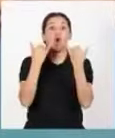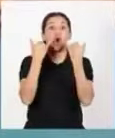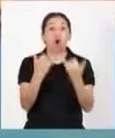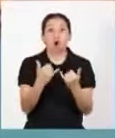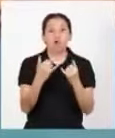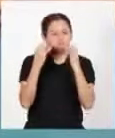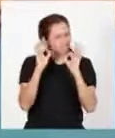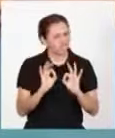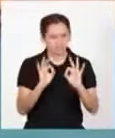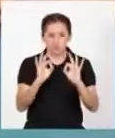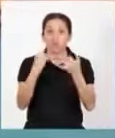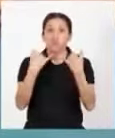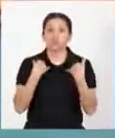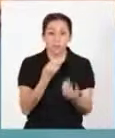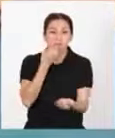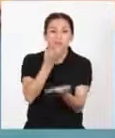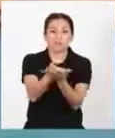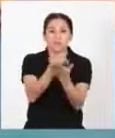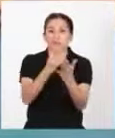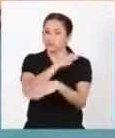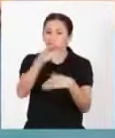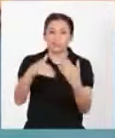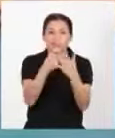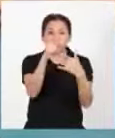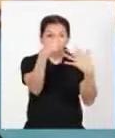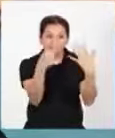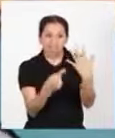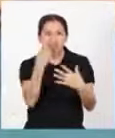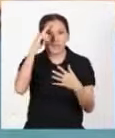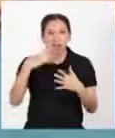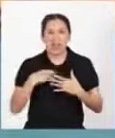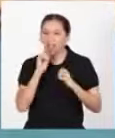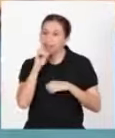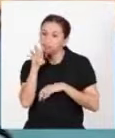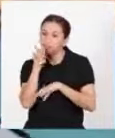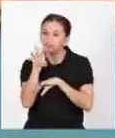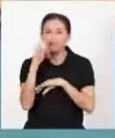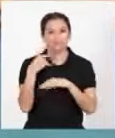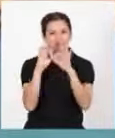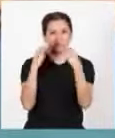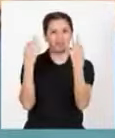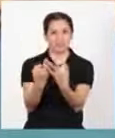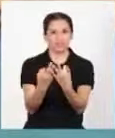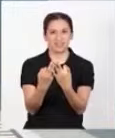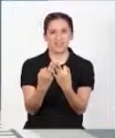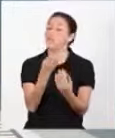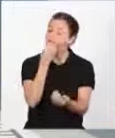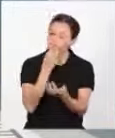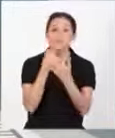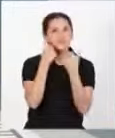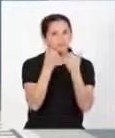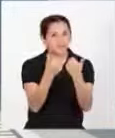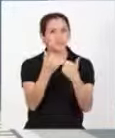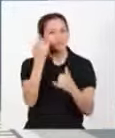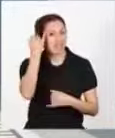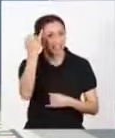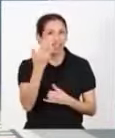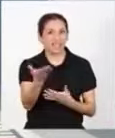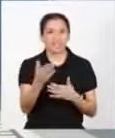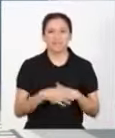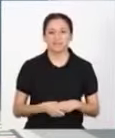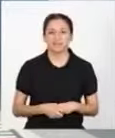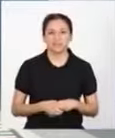mismo le propondré todo esto a mi familia! ¡Sí! ¡Es